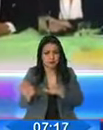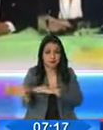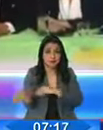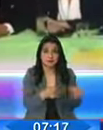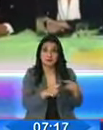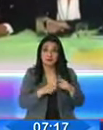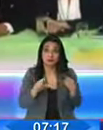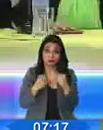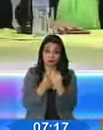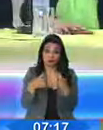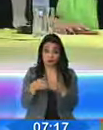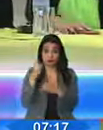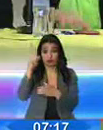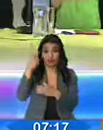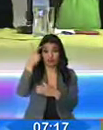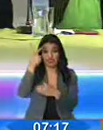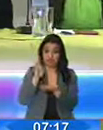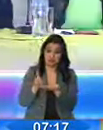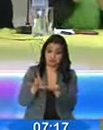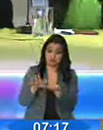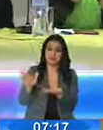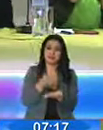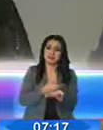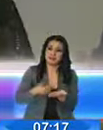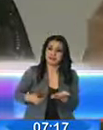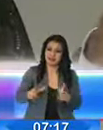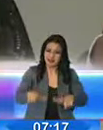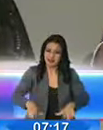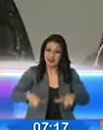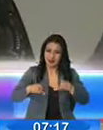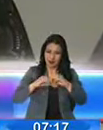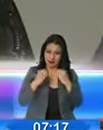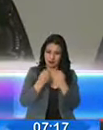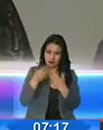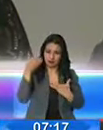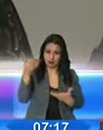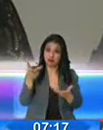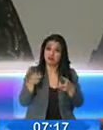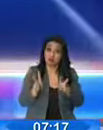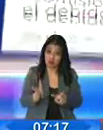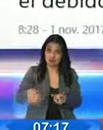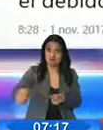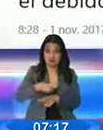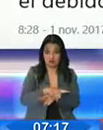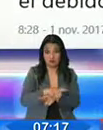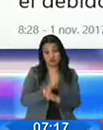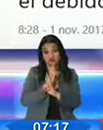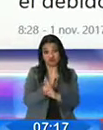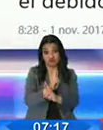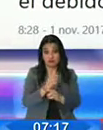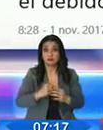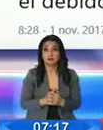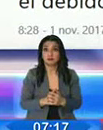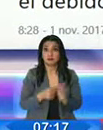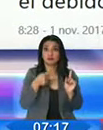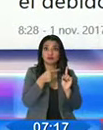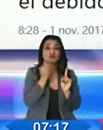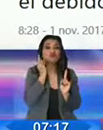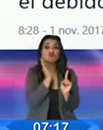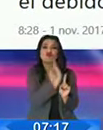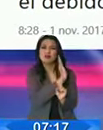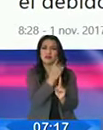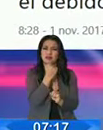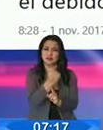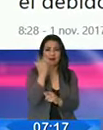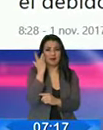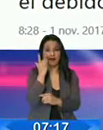del partido de gobierno de destituir al presidente Moreno llegaron también desde el sector morenista. María Alexandra Ocles afirmaba: extraño,